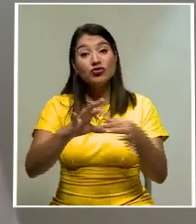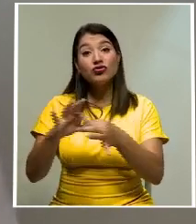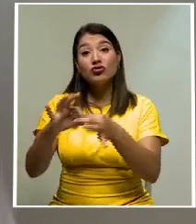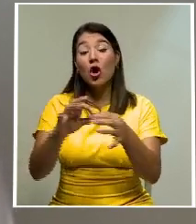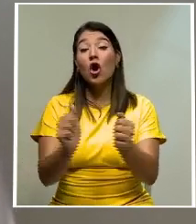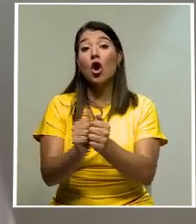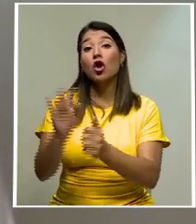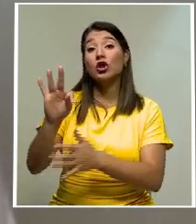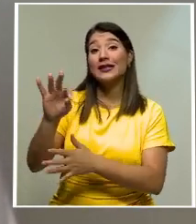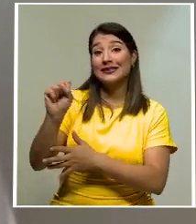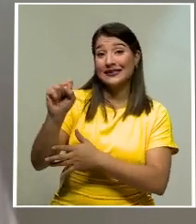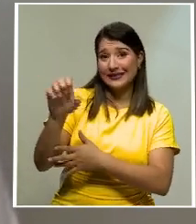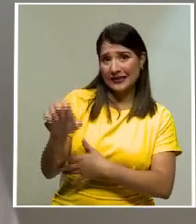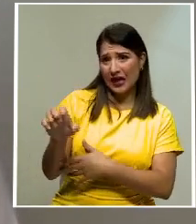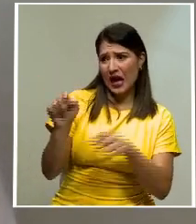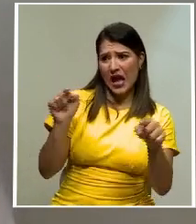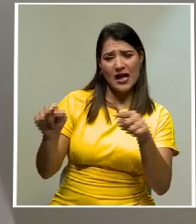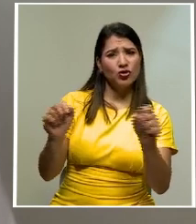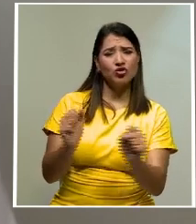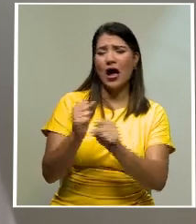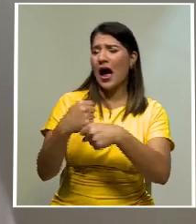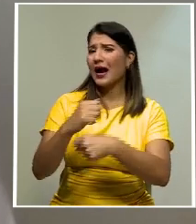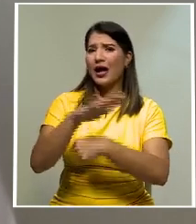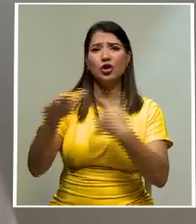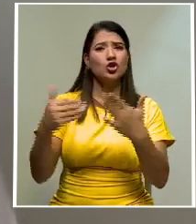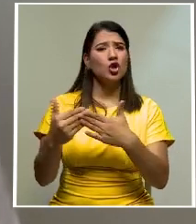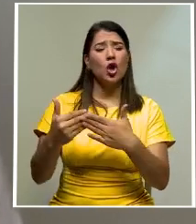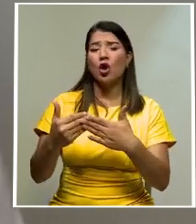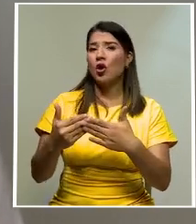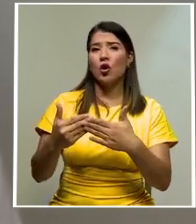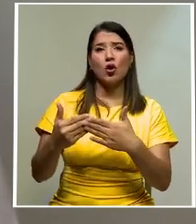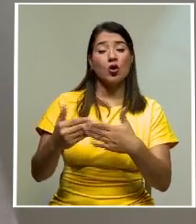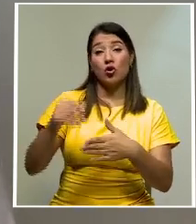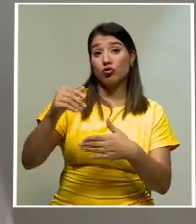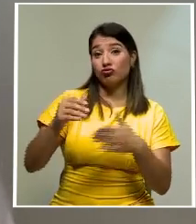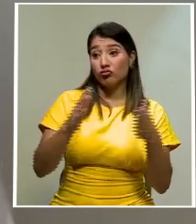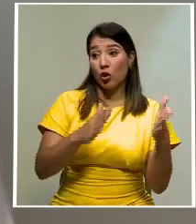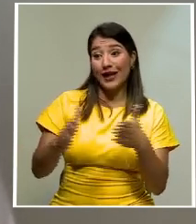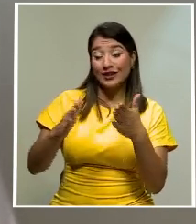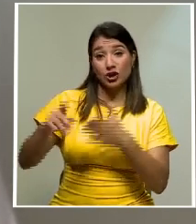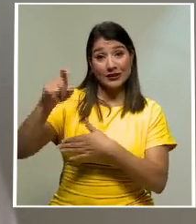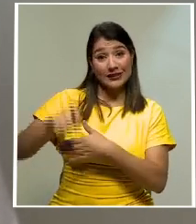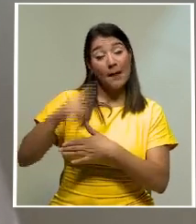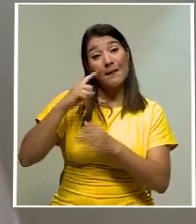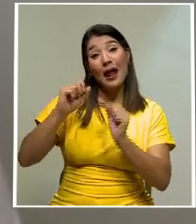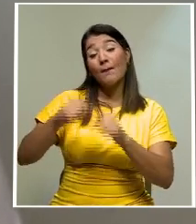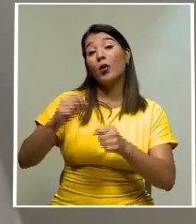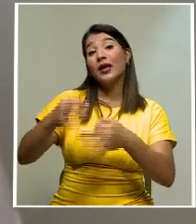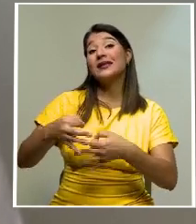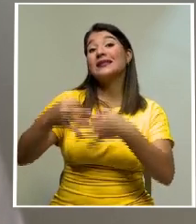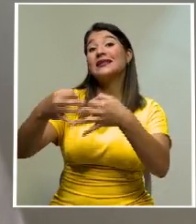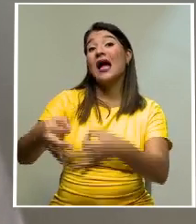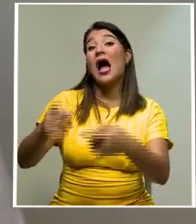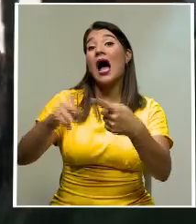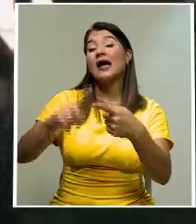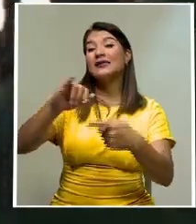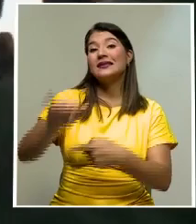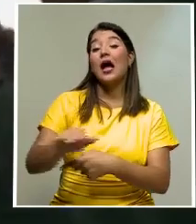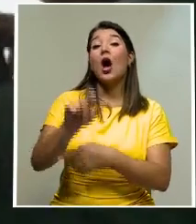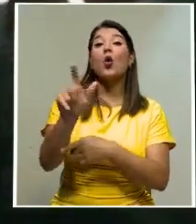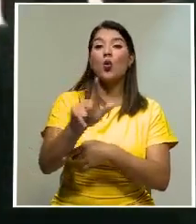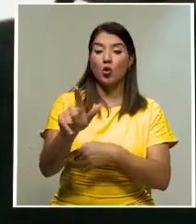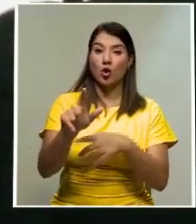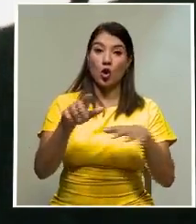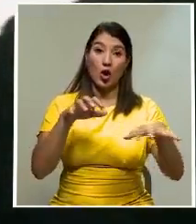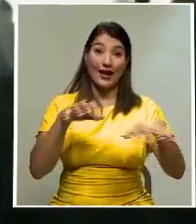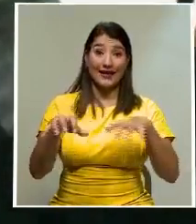procedan a realizar lo correspondiente para posponer, cuando menos hasta el mes de julio, la convención interna del Partido de Liberación